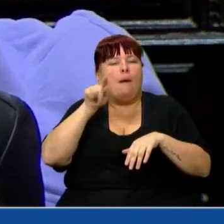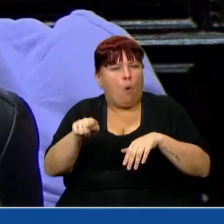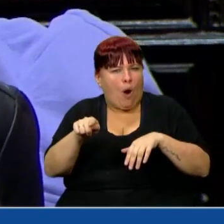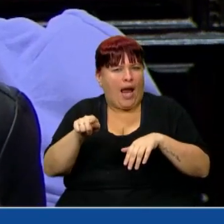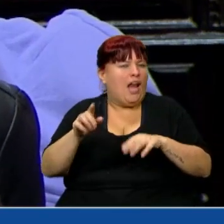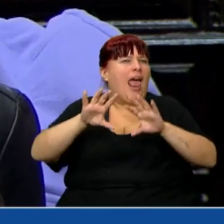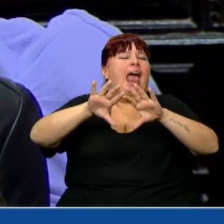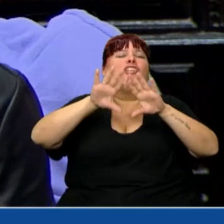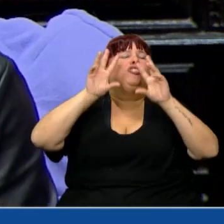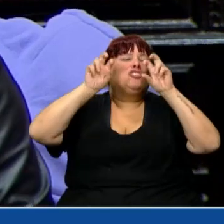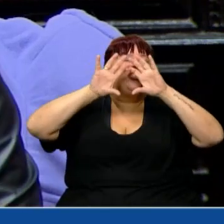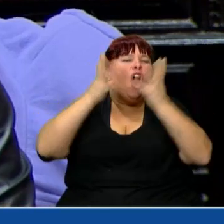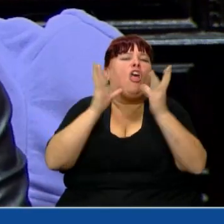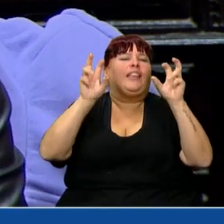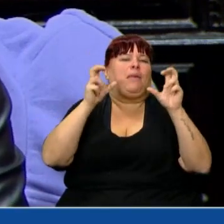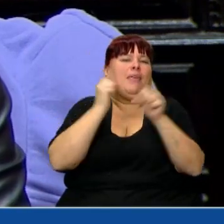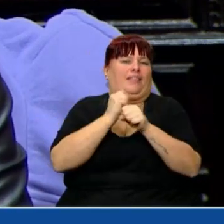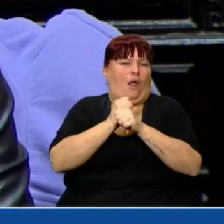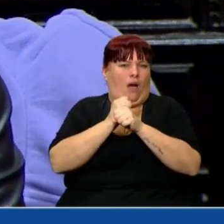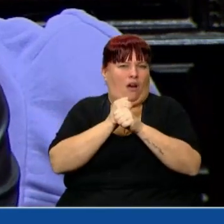en todo el mundo laboral.